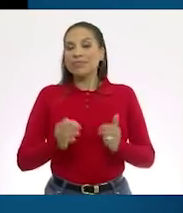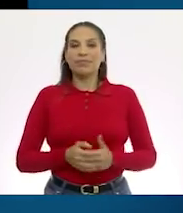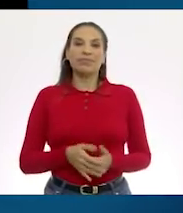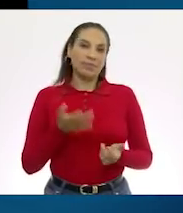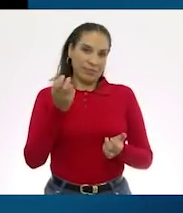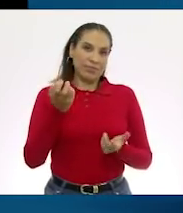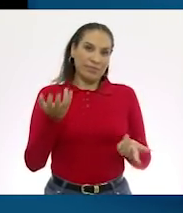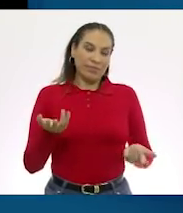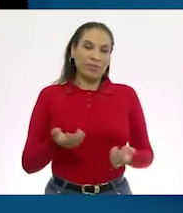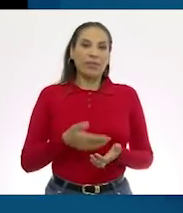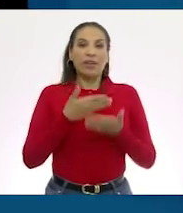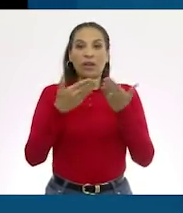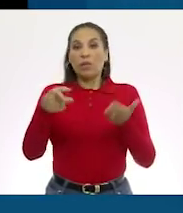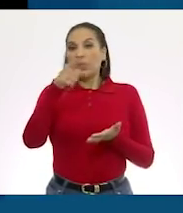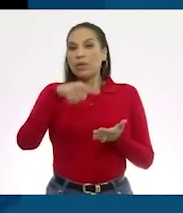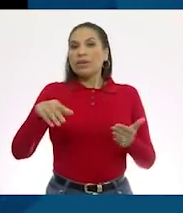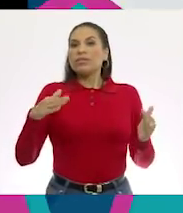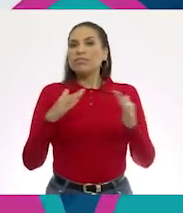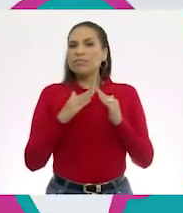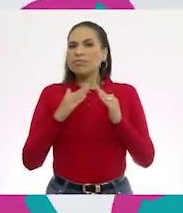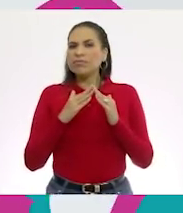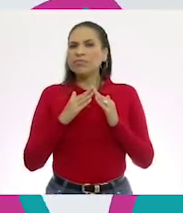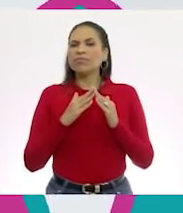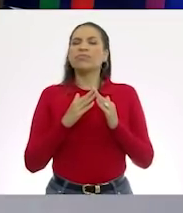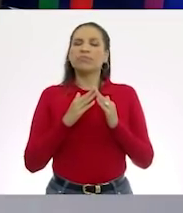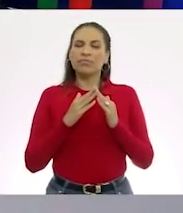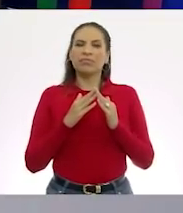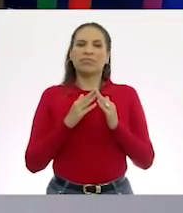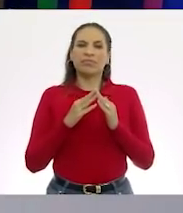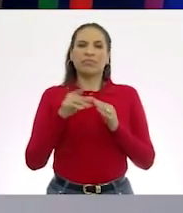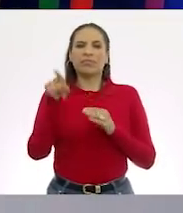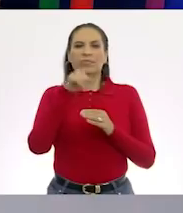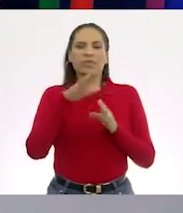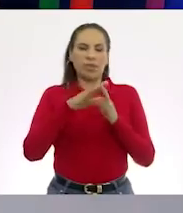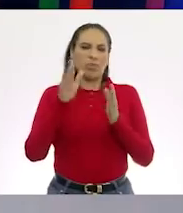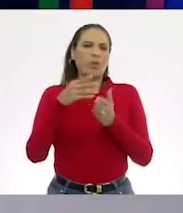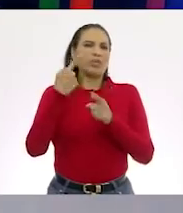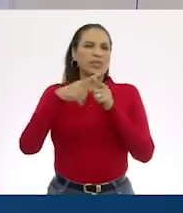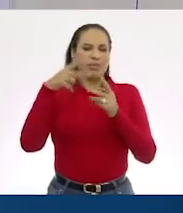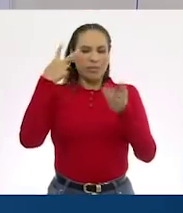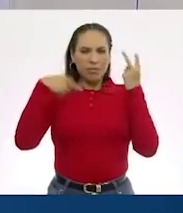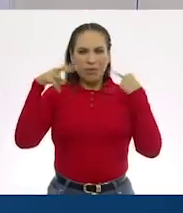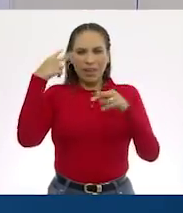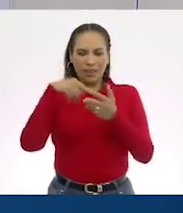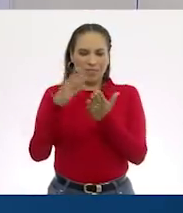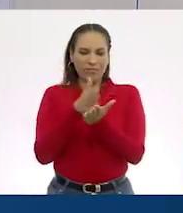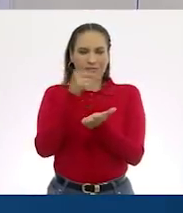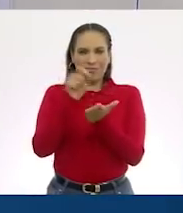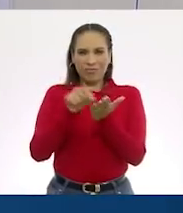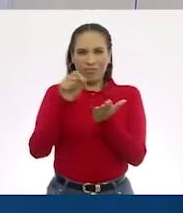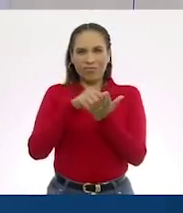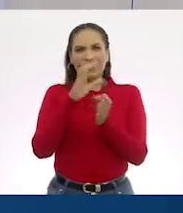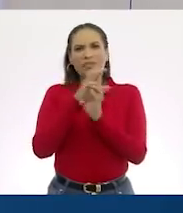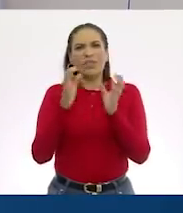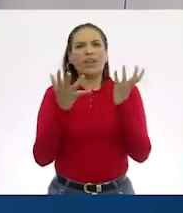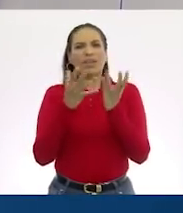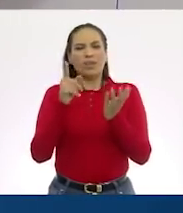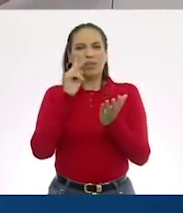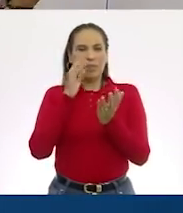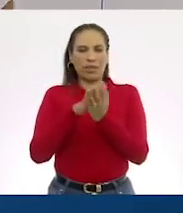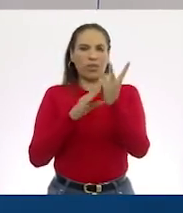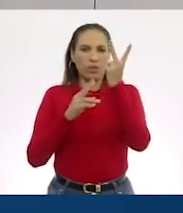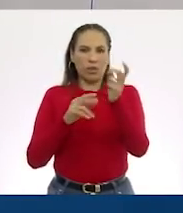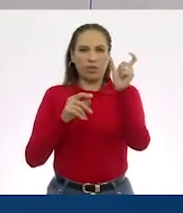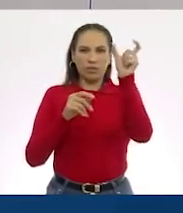Así es, ahora ustedes en casa, ya sea en su bitácora de viajes o en alguna libreta, hagan lo mismo. Separen en